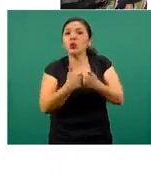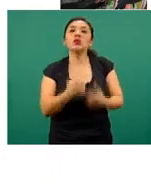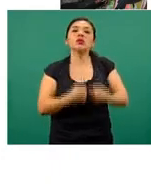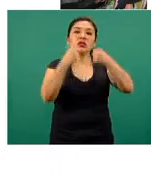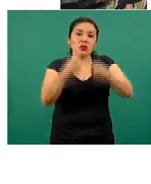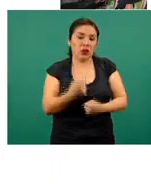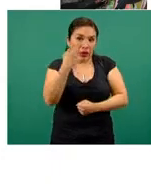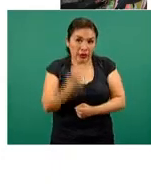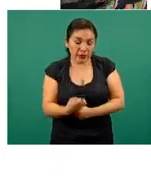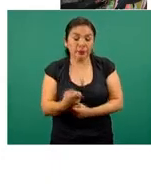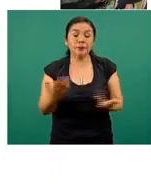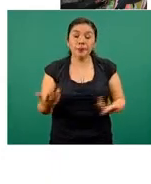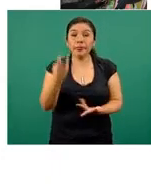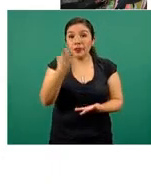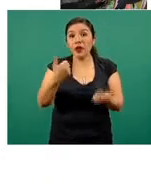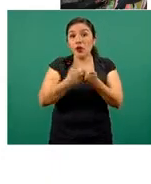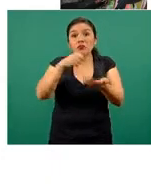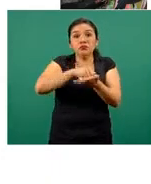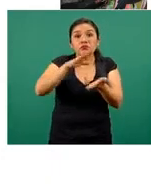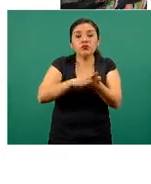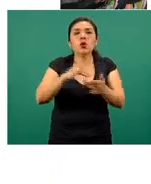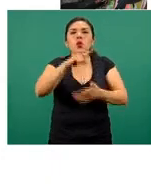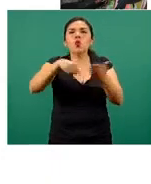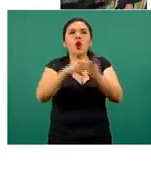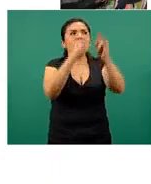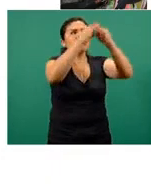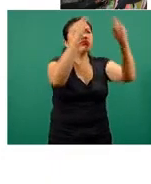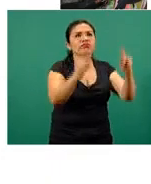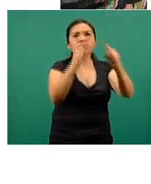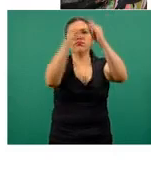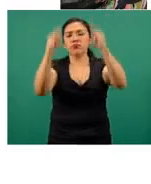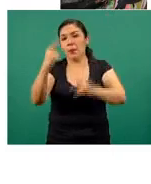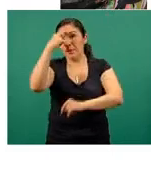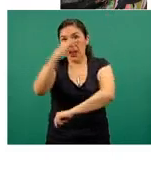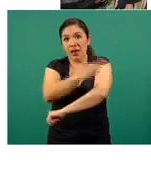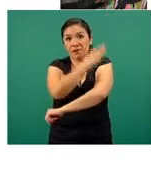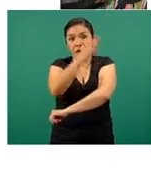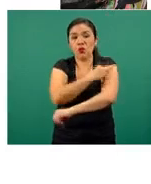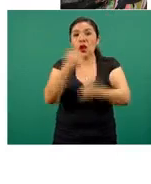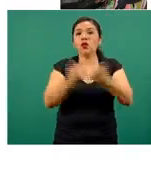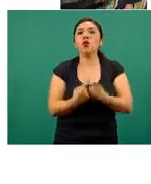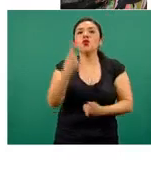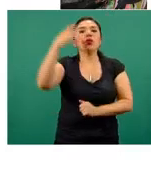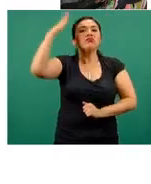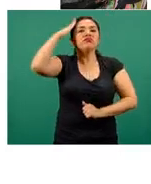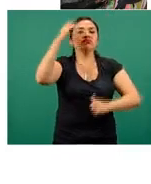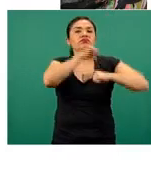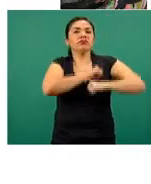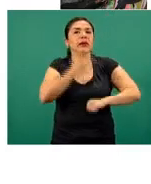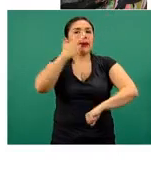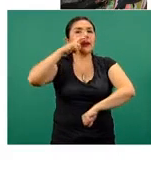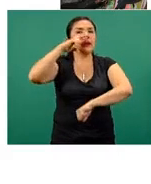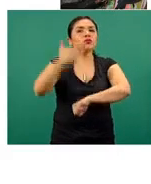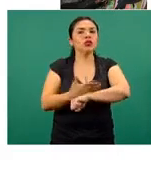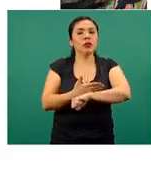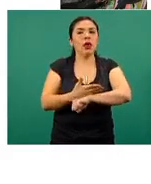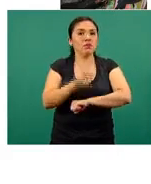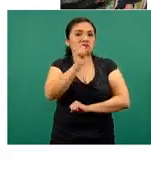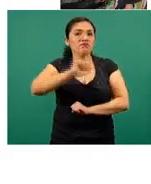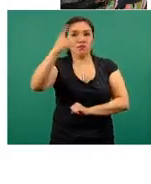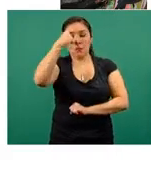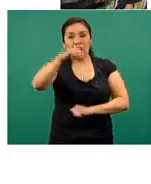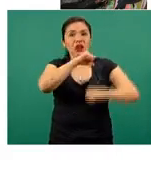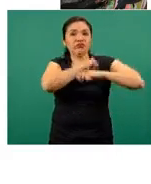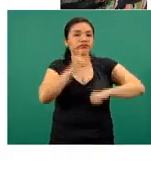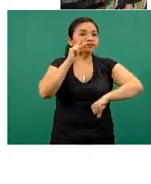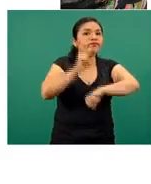proceso. Entonces se establecieron macrounidades vacunadoras, un mando unificado con un responsable de alto nivel encargado de cada